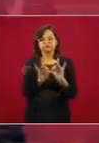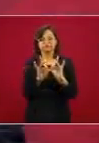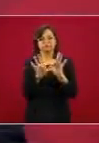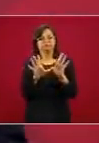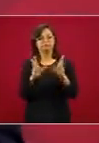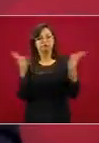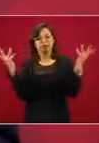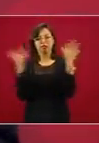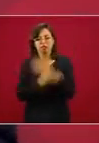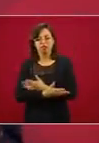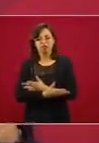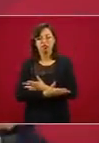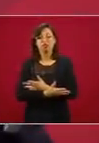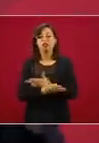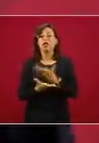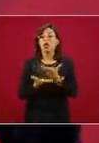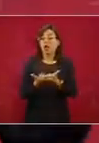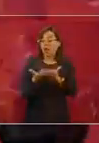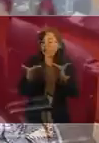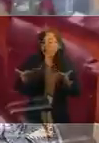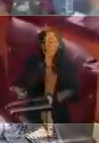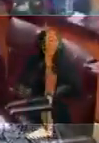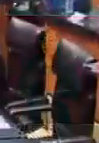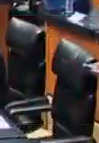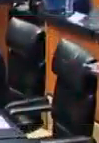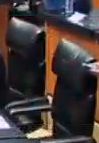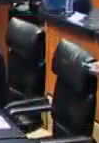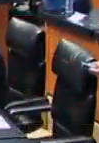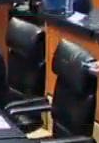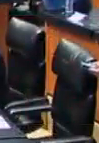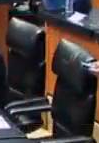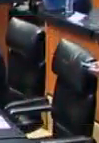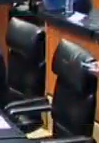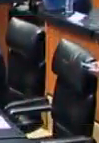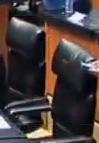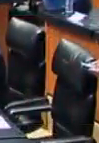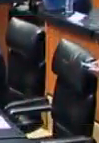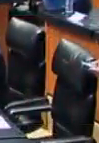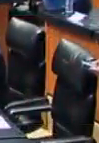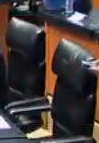Con imágenes y edición de Manuel Torres para Canal 12 Noticias Informa, Pamela Estrada, buen día.